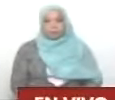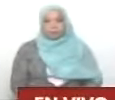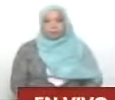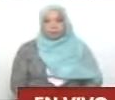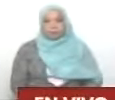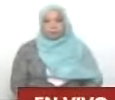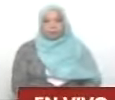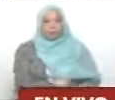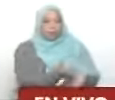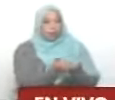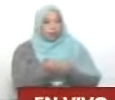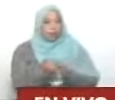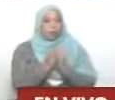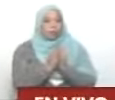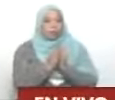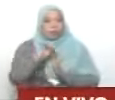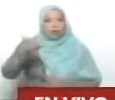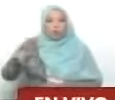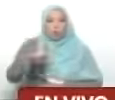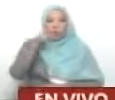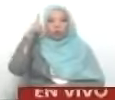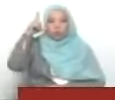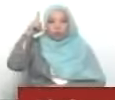Ayúdame aquí, Julio, por favor.